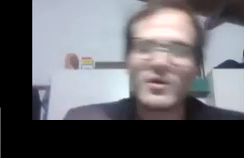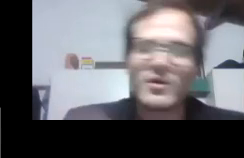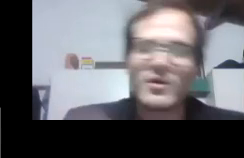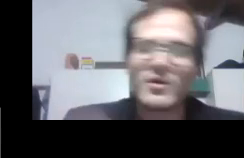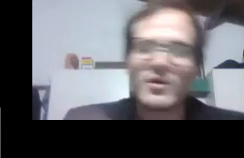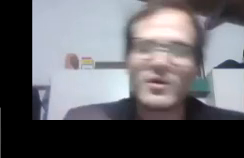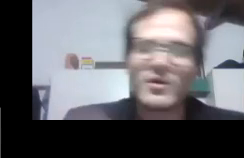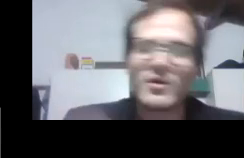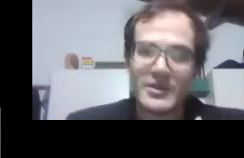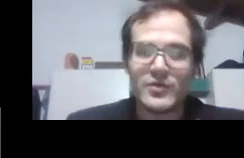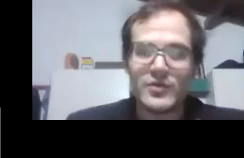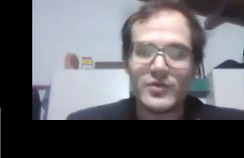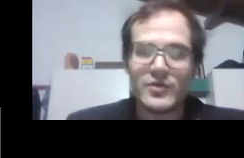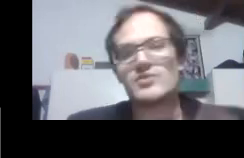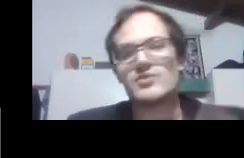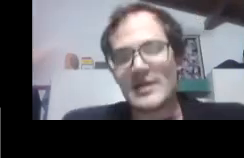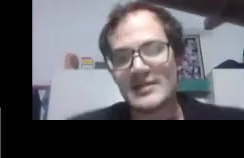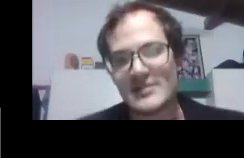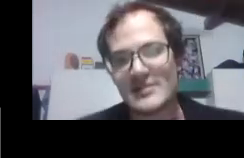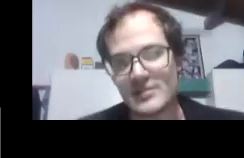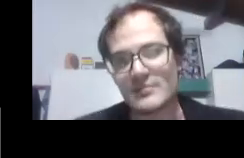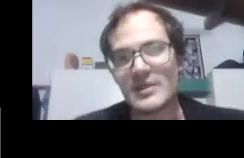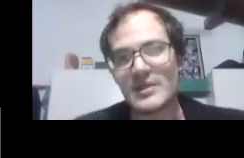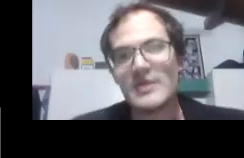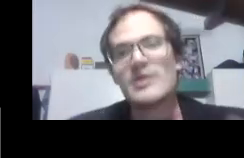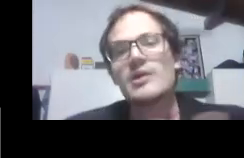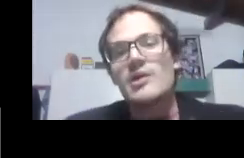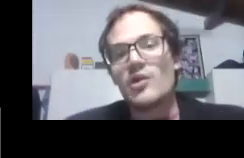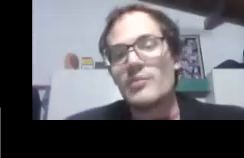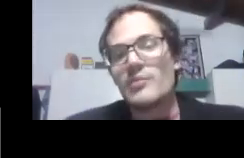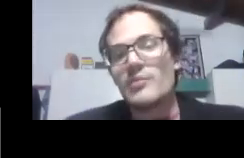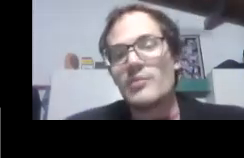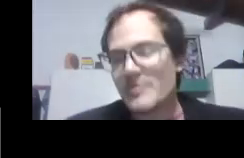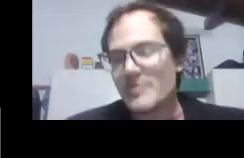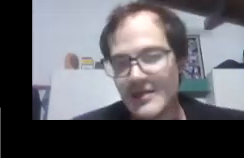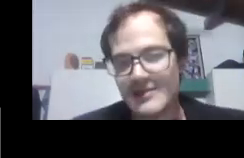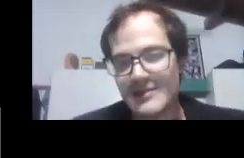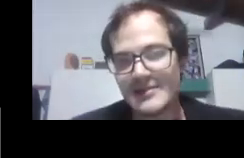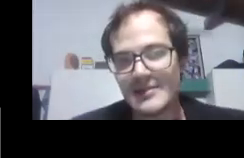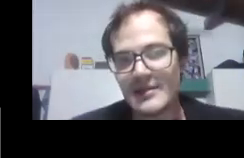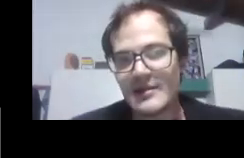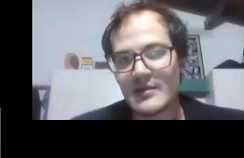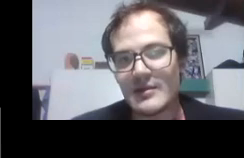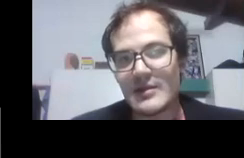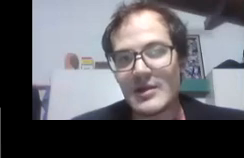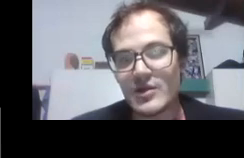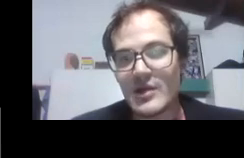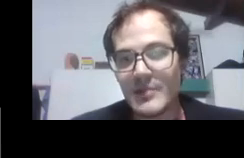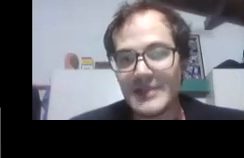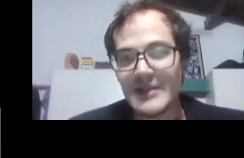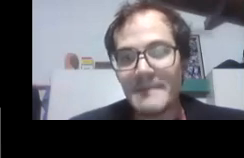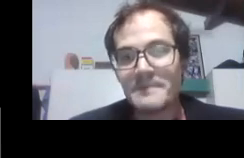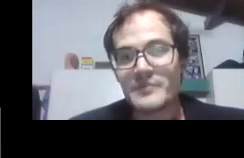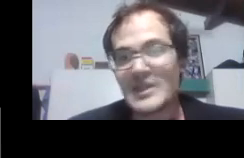por separados, sino que todos los estados se unieron en una sola gran nación. Lo mismo se pensaba hacer en el Río de